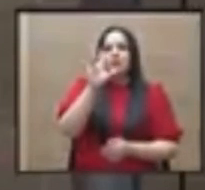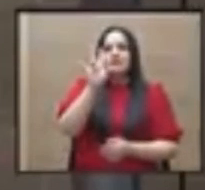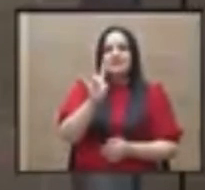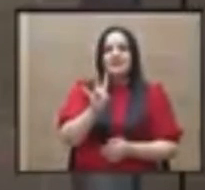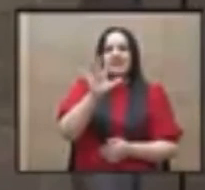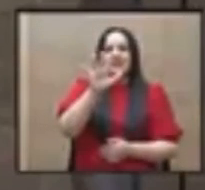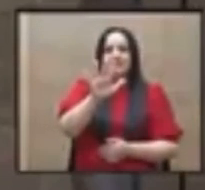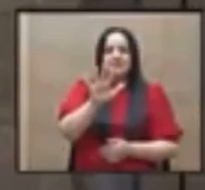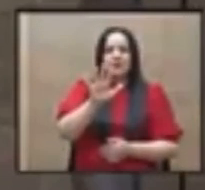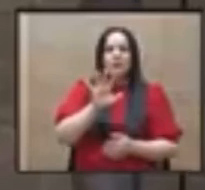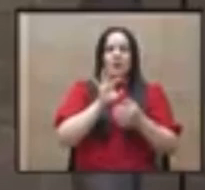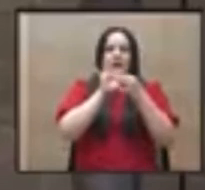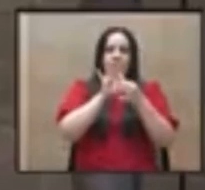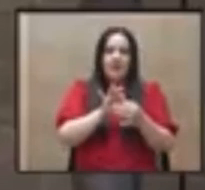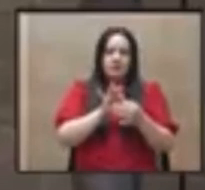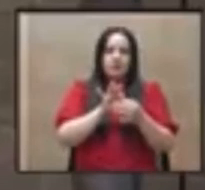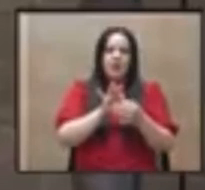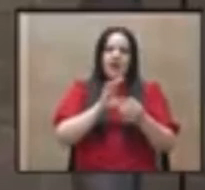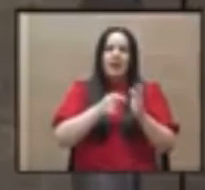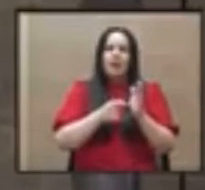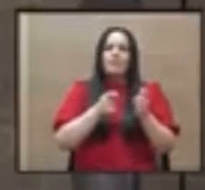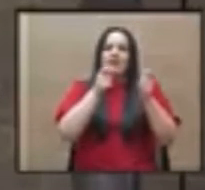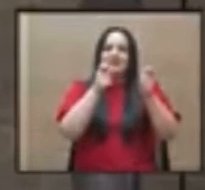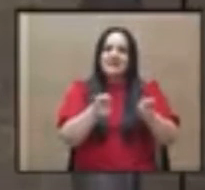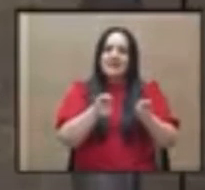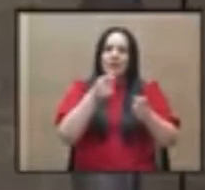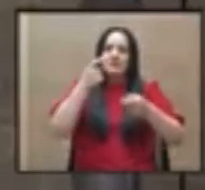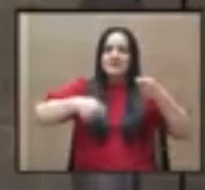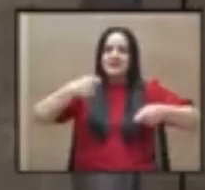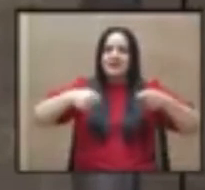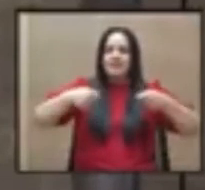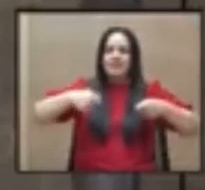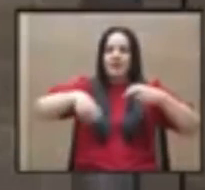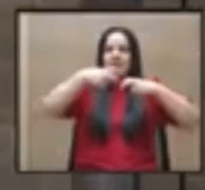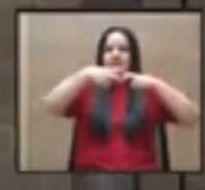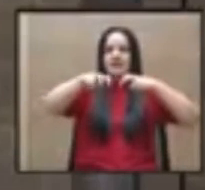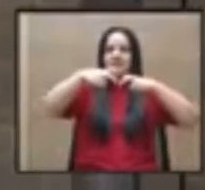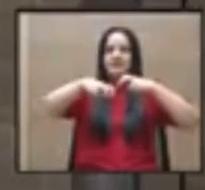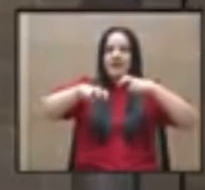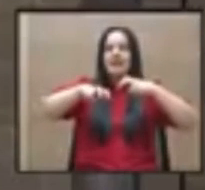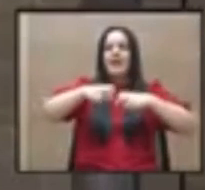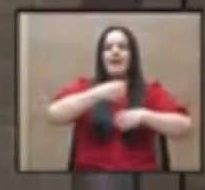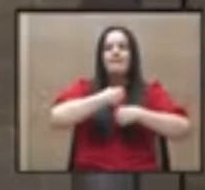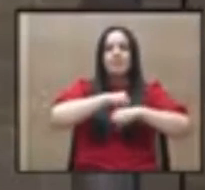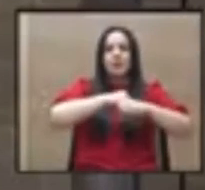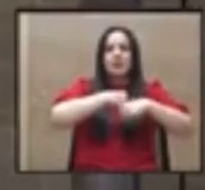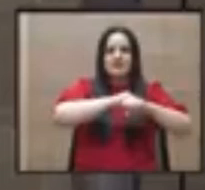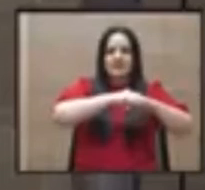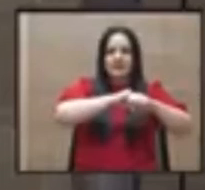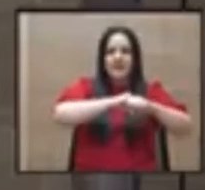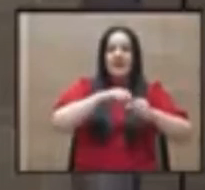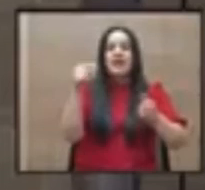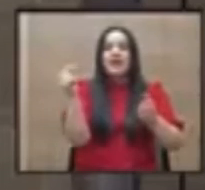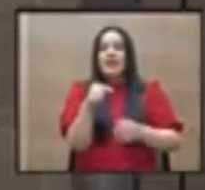6.75 respecto a lo presentado en septiembre de transferencias a las municipalidades. Este